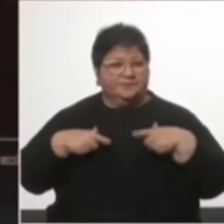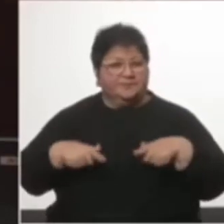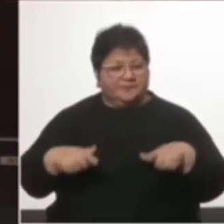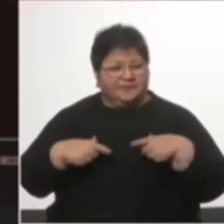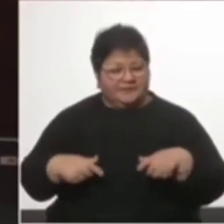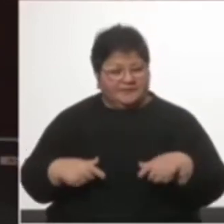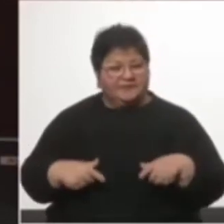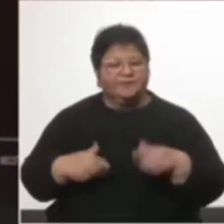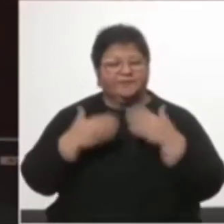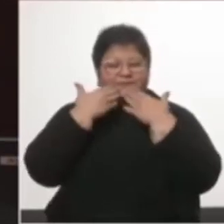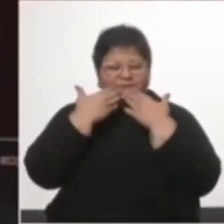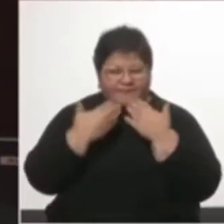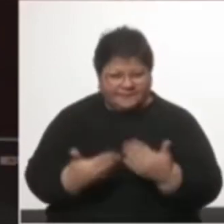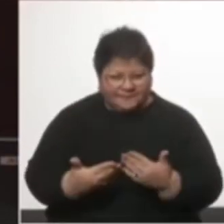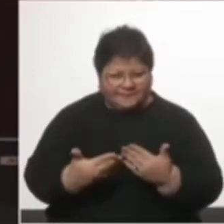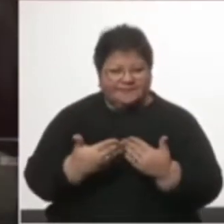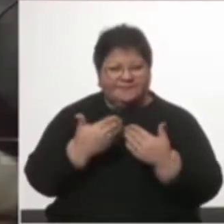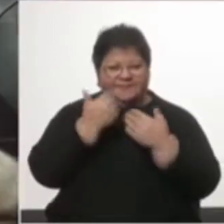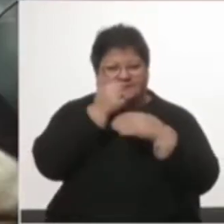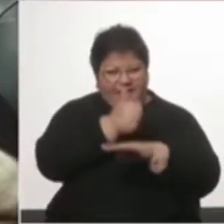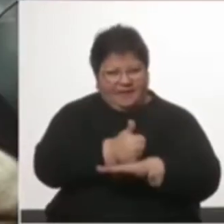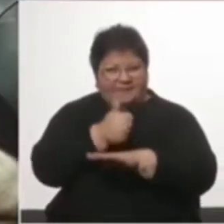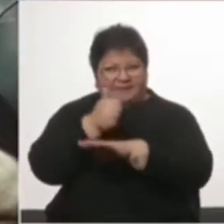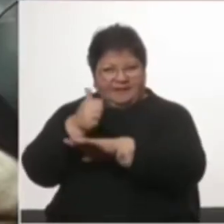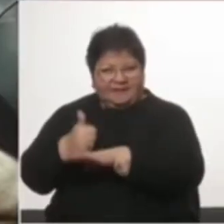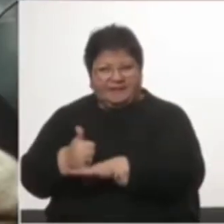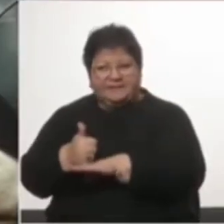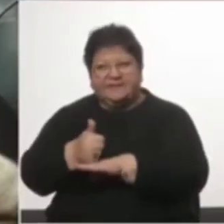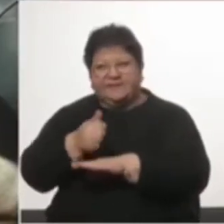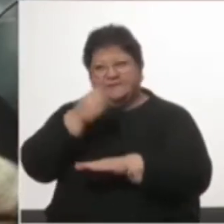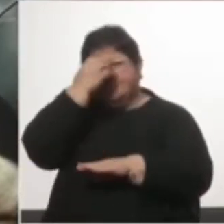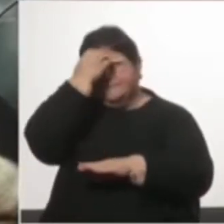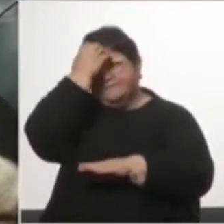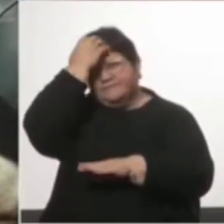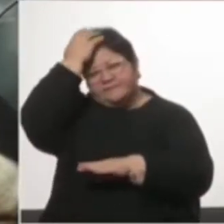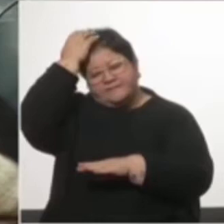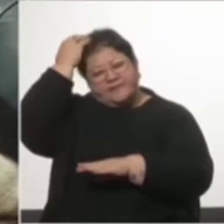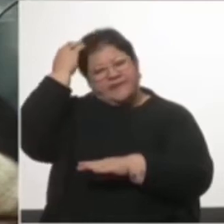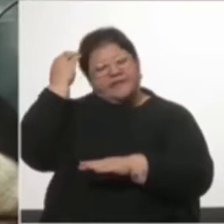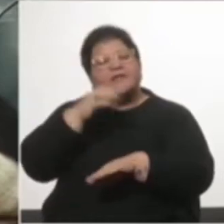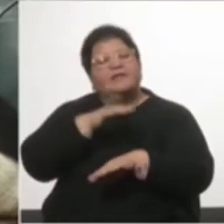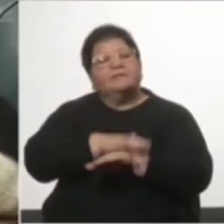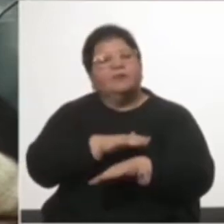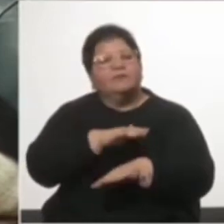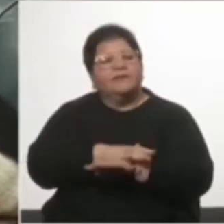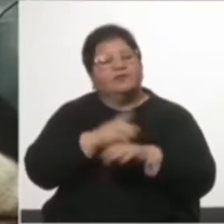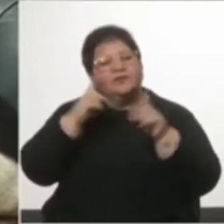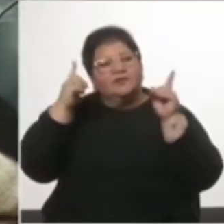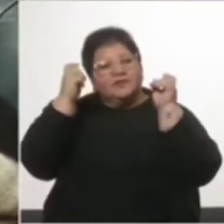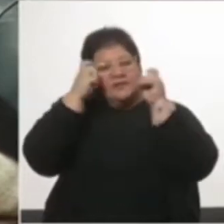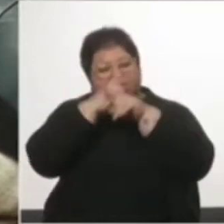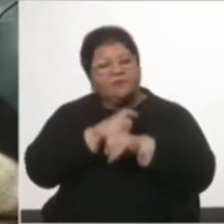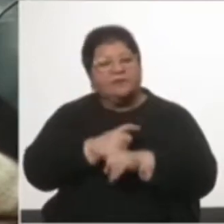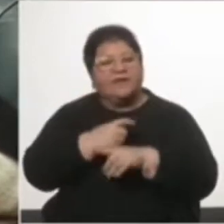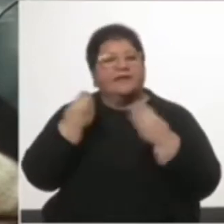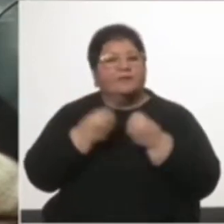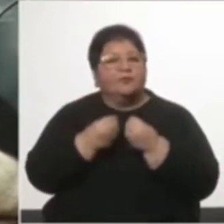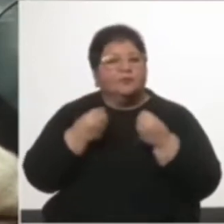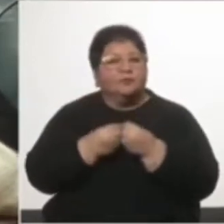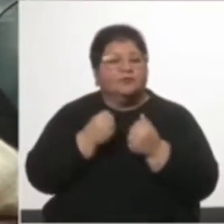sala, agradeciéndoles la presencia en momentos efectivamente de dificultades y de mucho